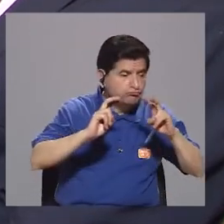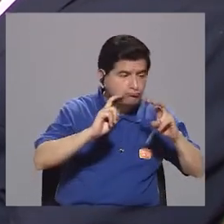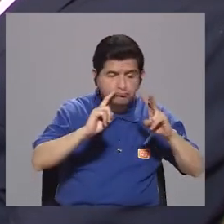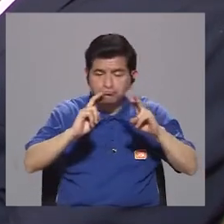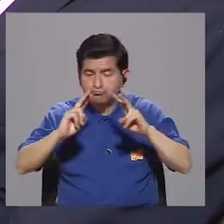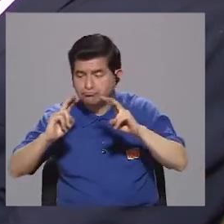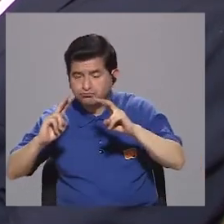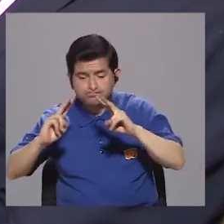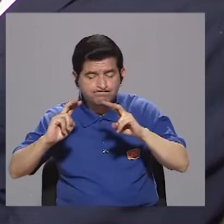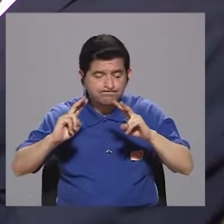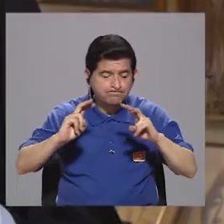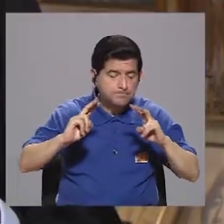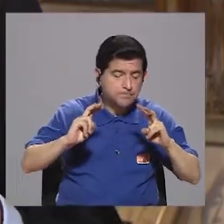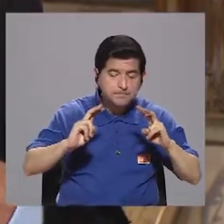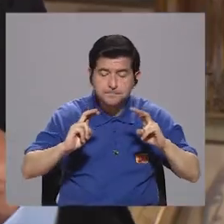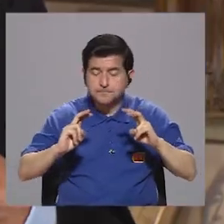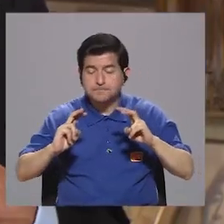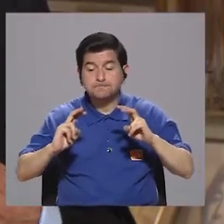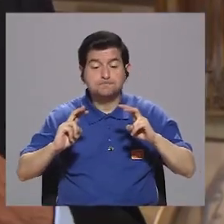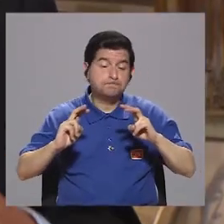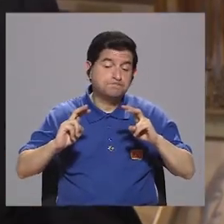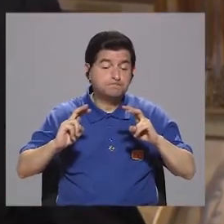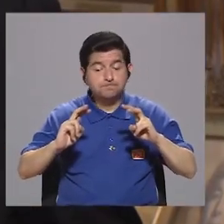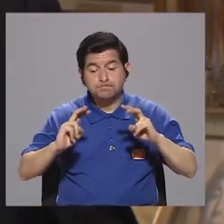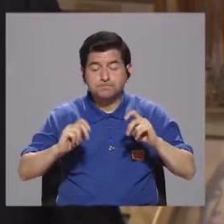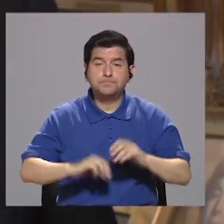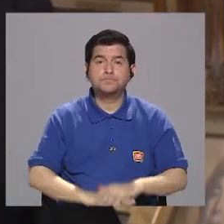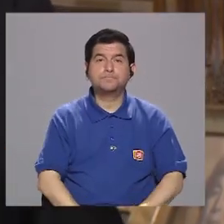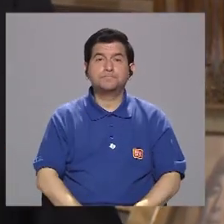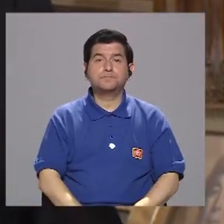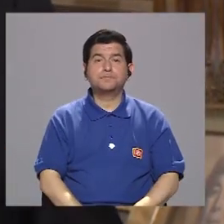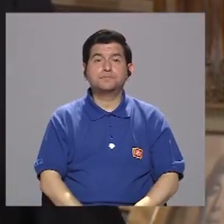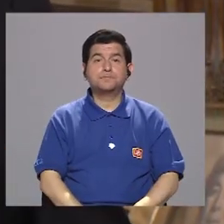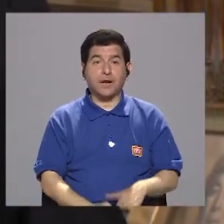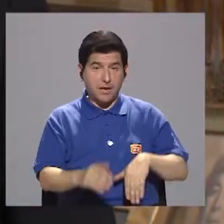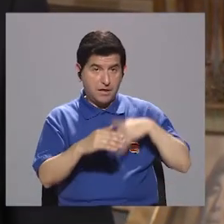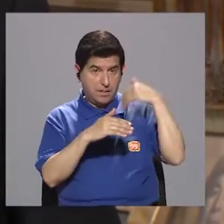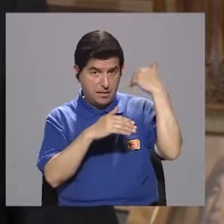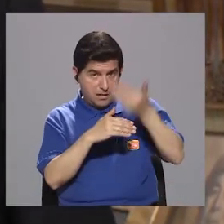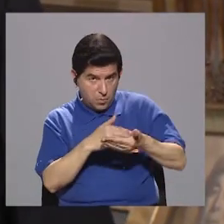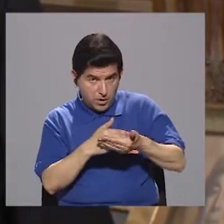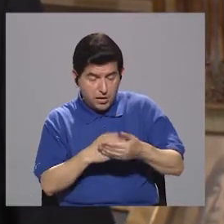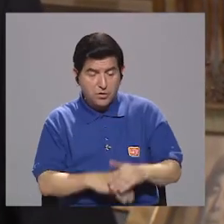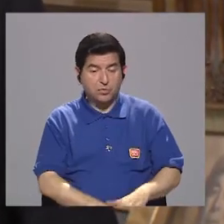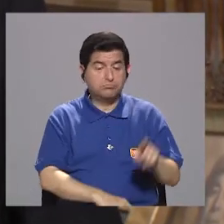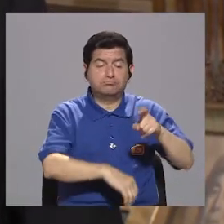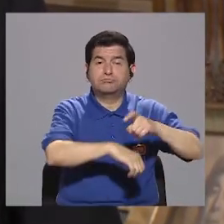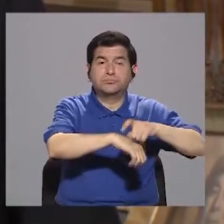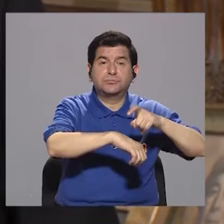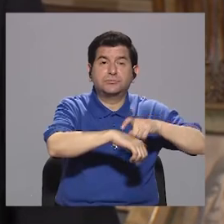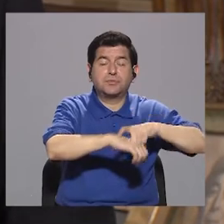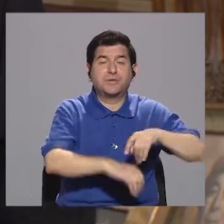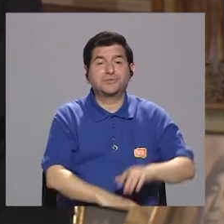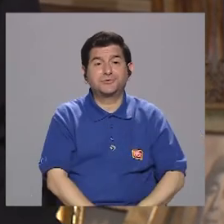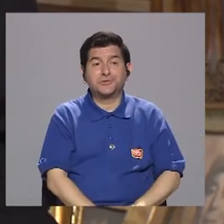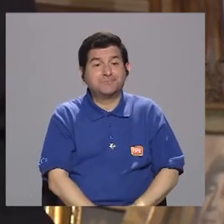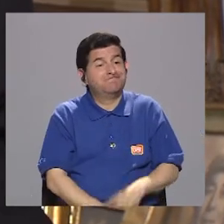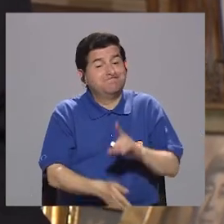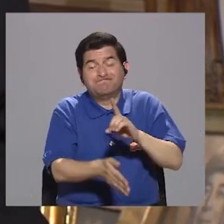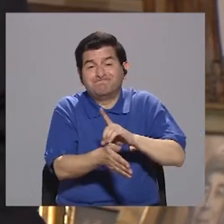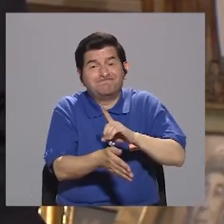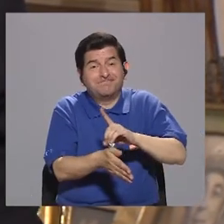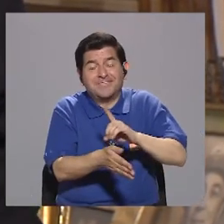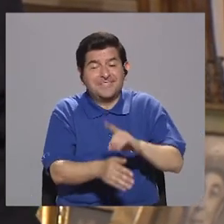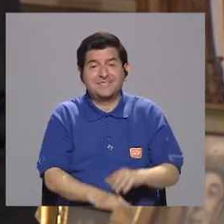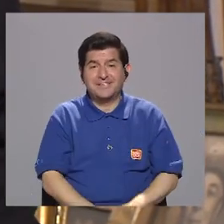todo lado, me revisa. Y después, en ese tiempo, la medicina lo